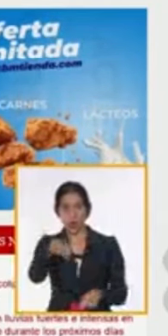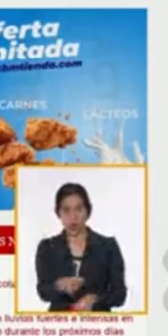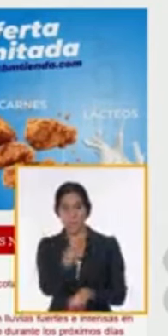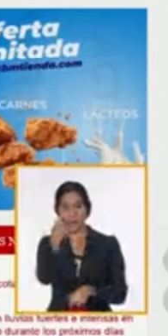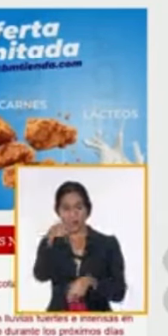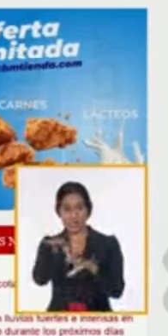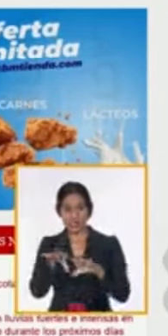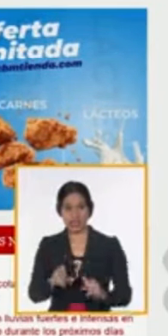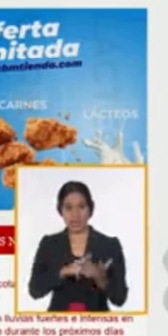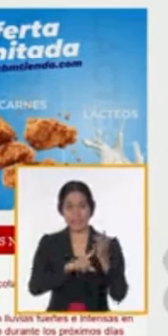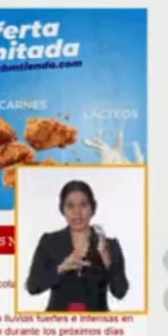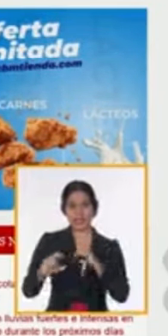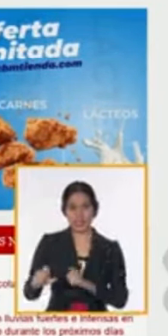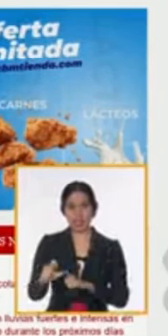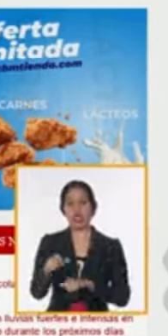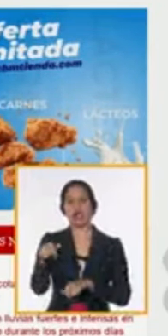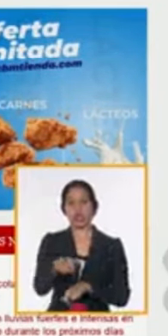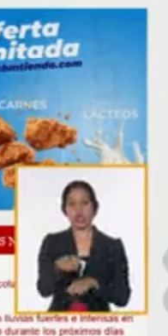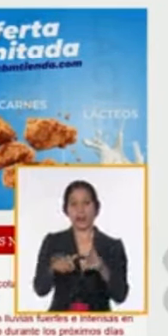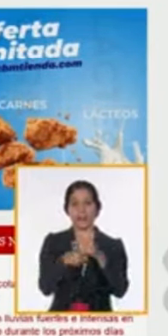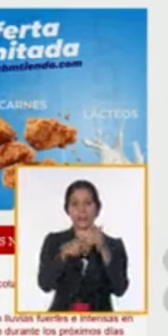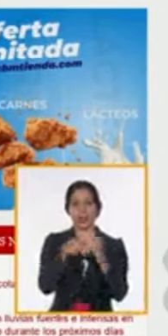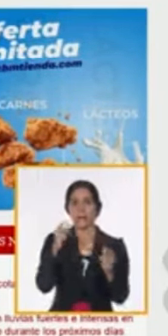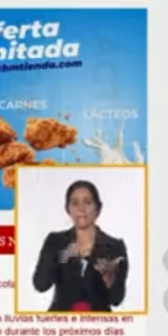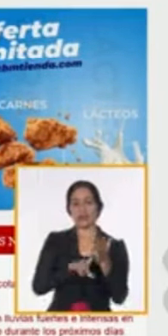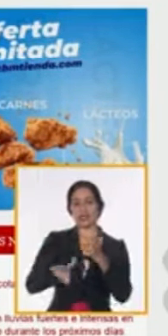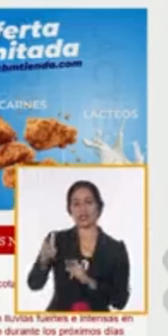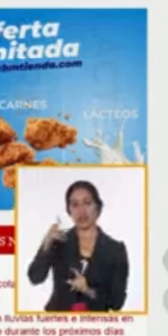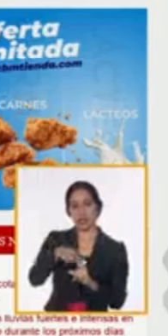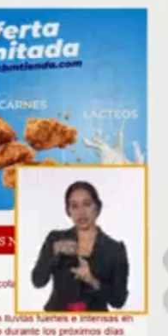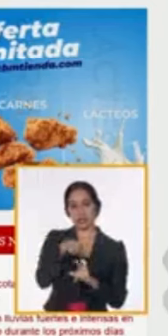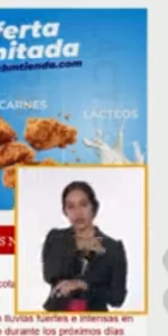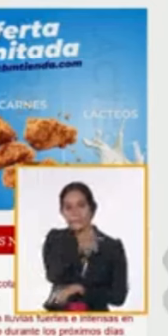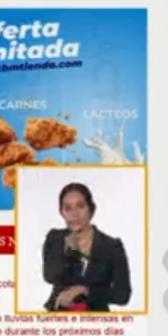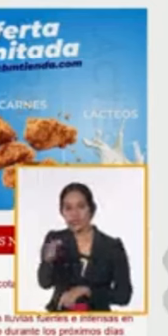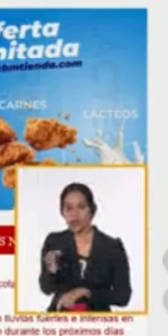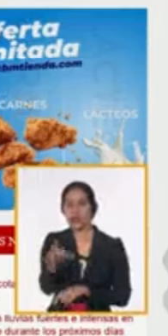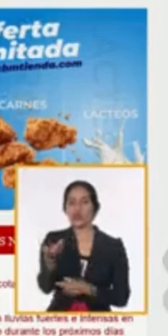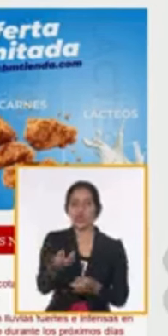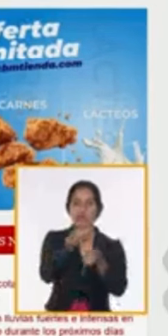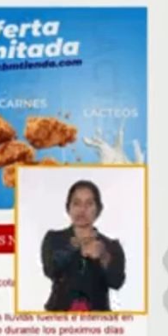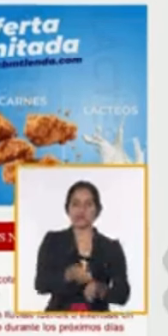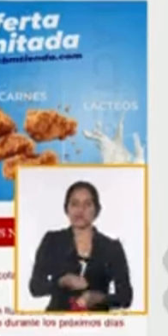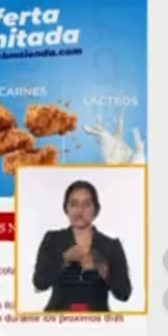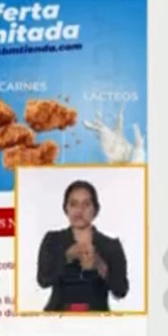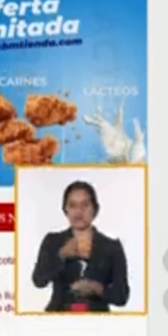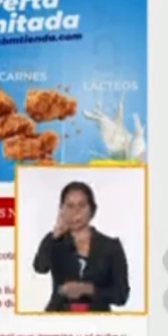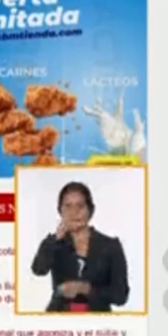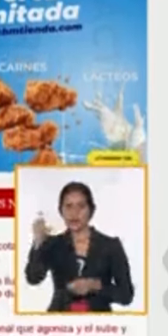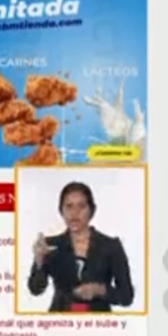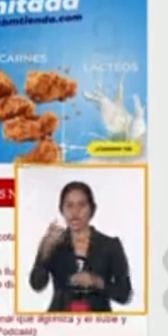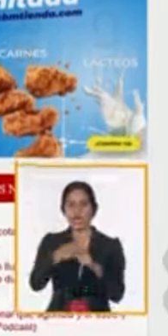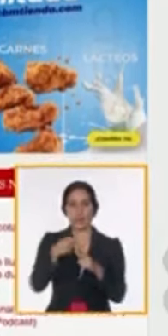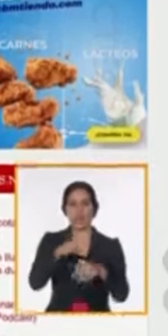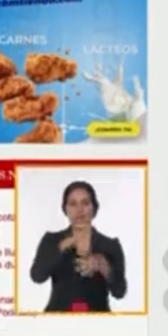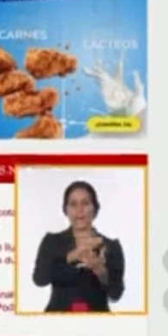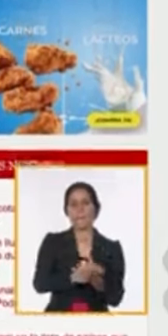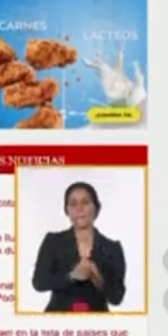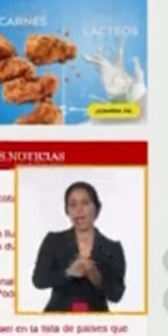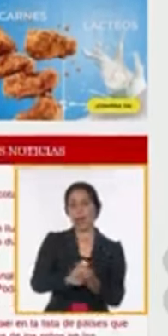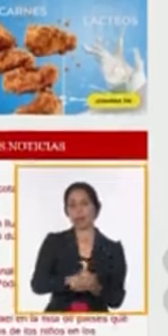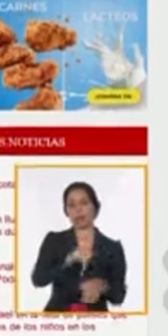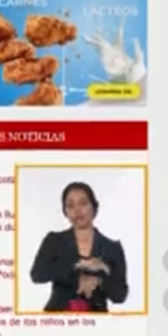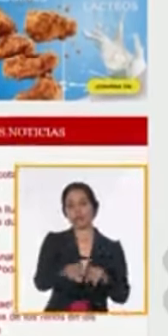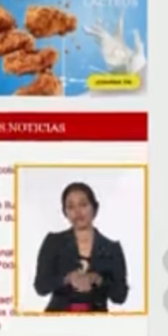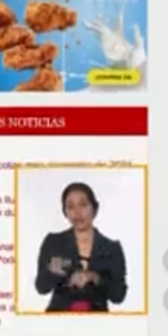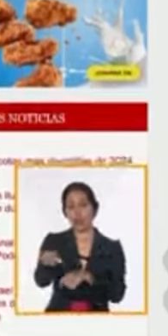en Majibacoa, en la provincia de Las Tunas. Allí visitó la finca de los hermanos Velázquez en la Cooperativa de Créditos y Servicios Cuba Abad,